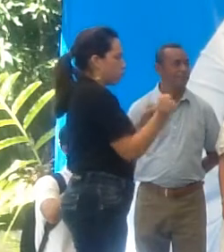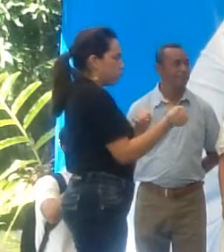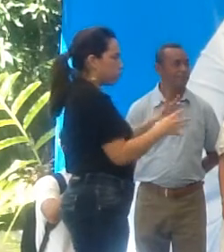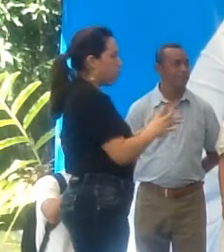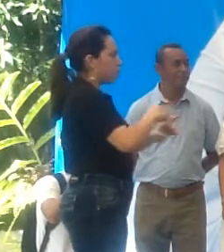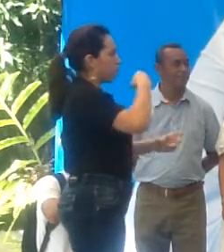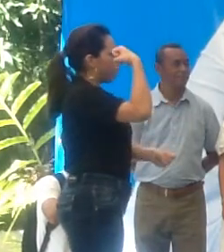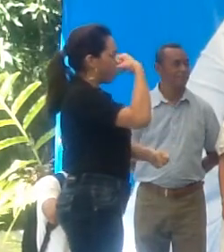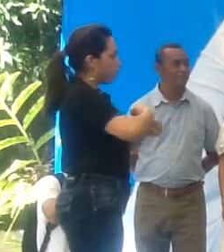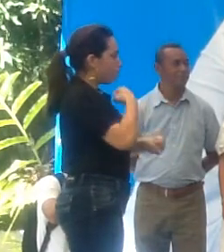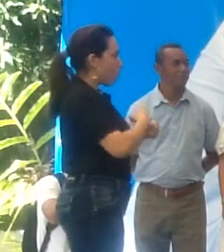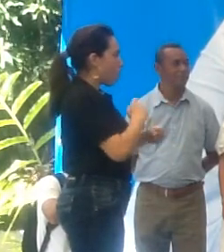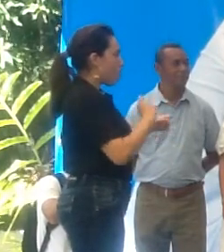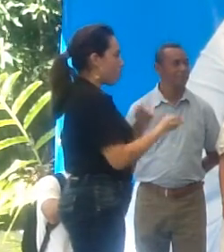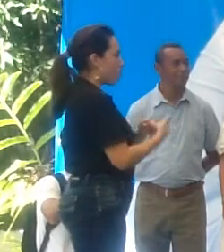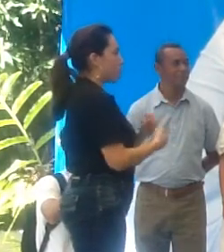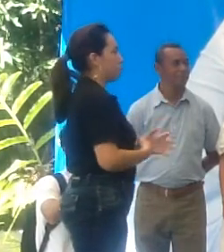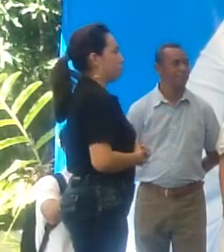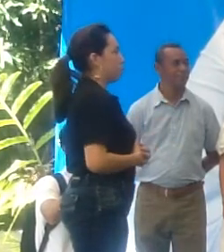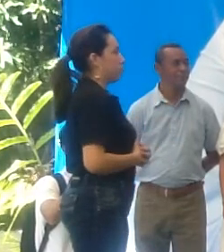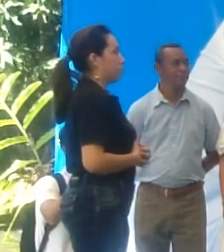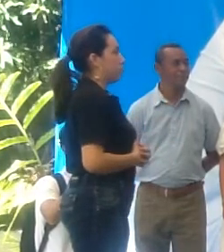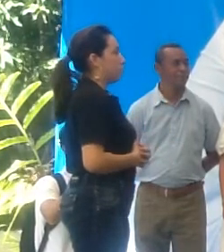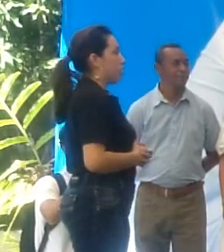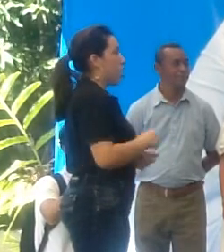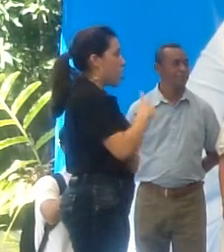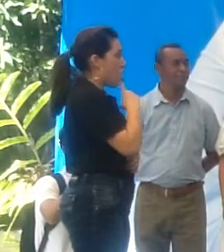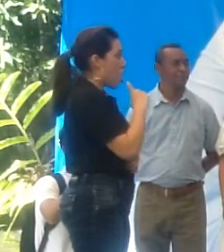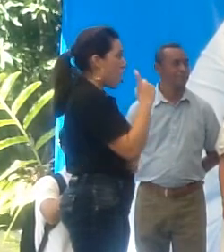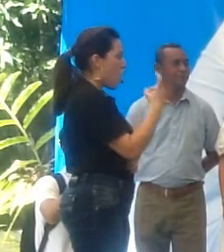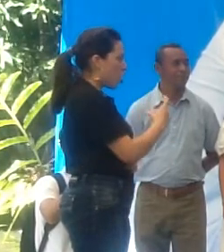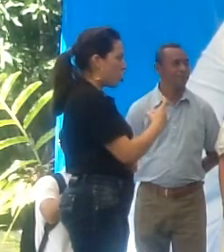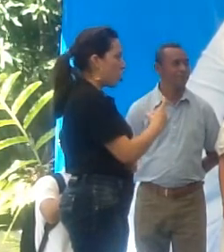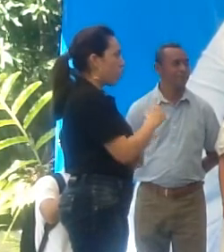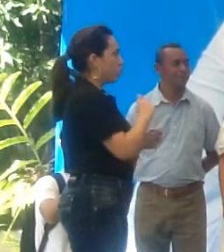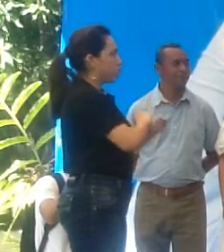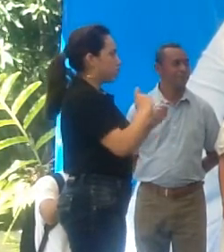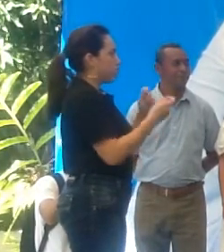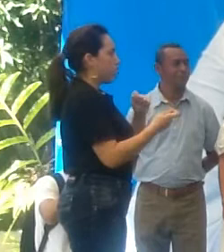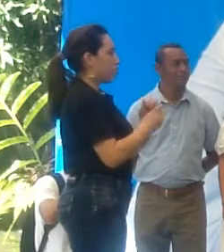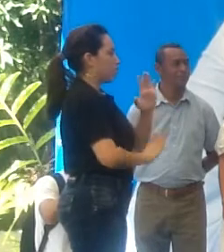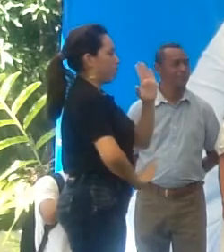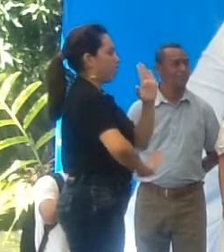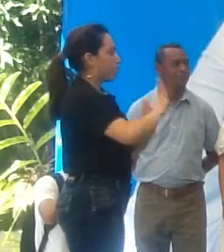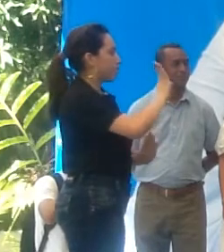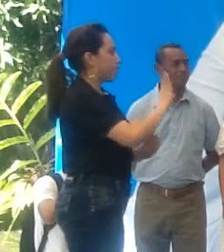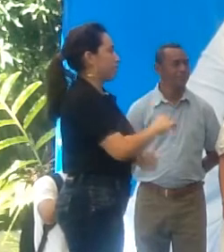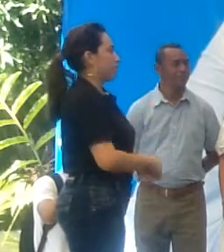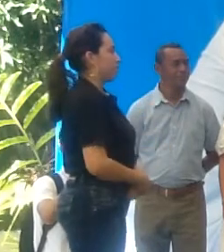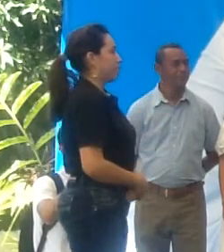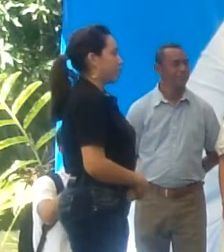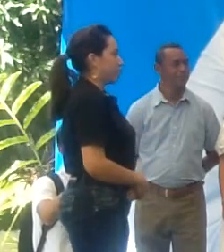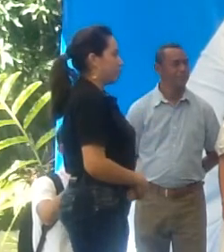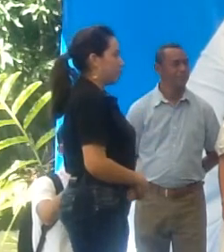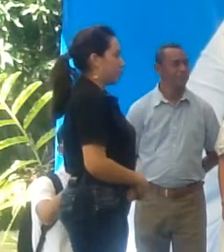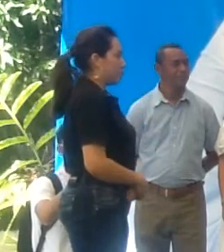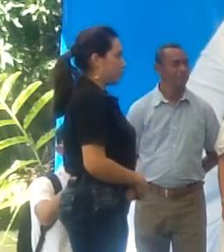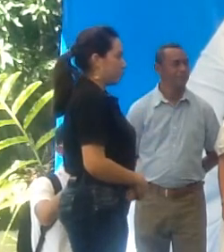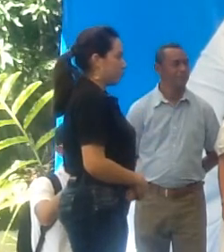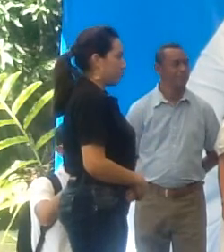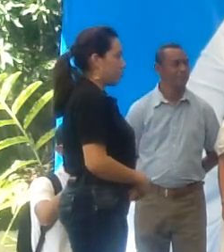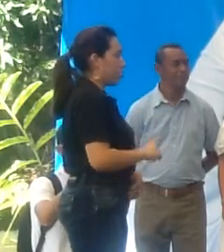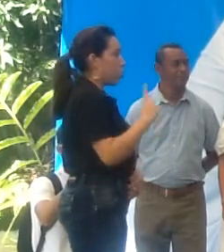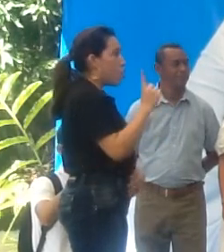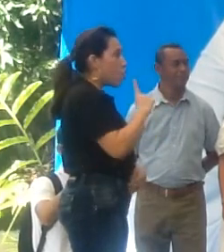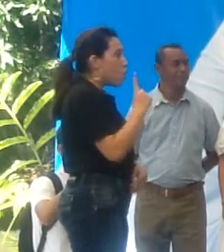que el odio sea derrotado con progreso. Mi única